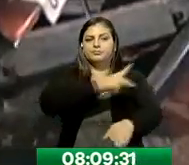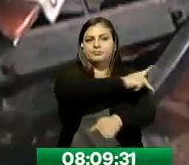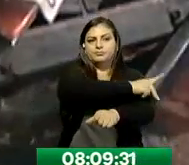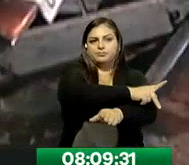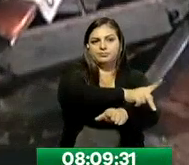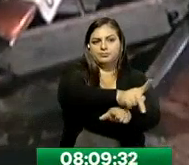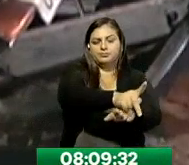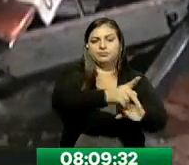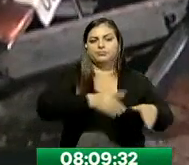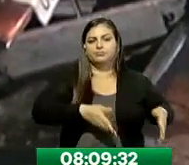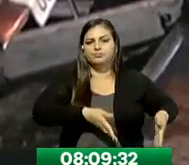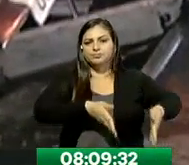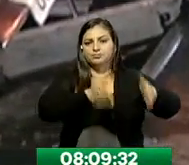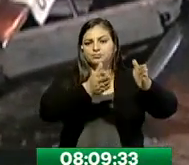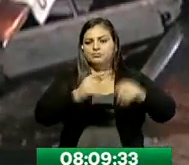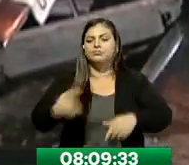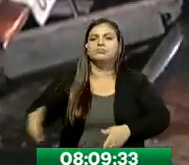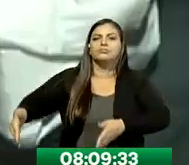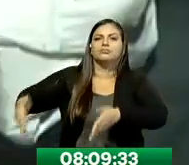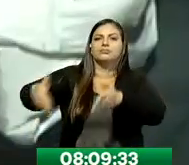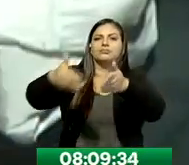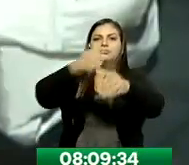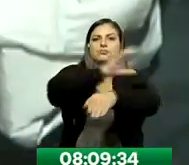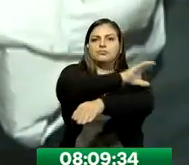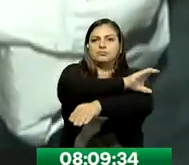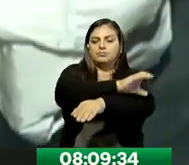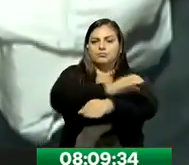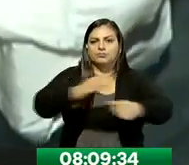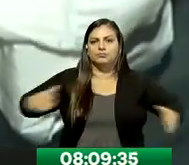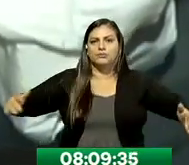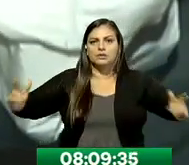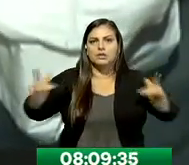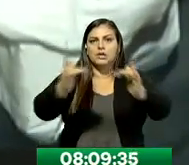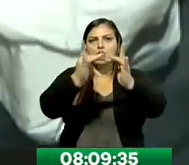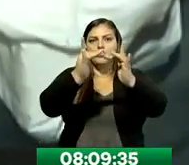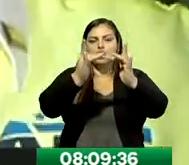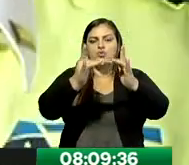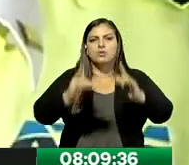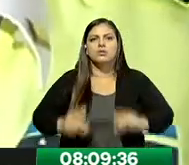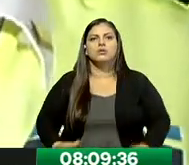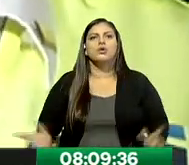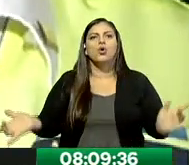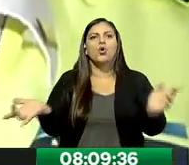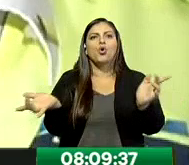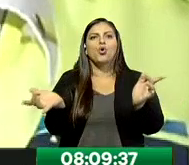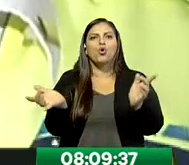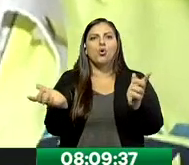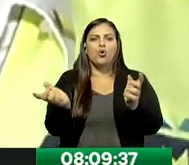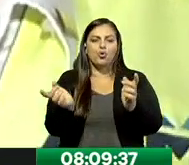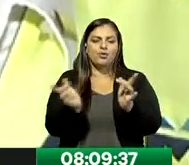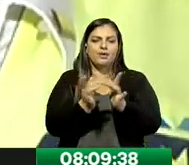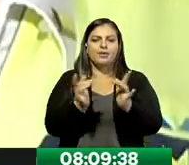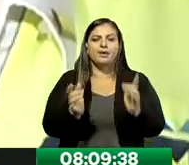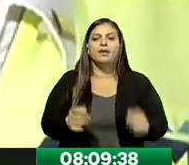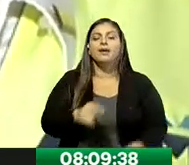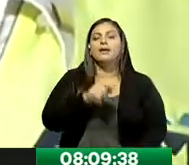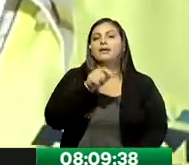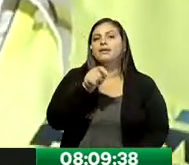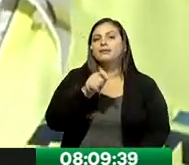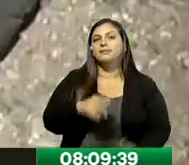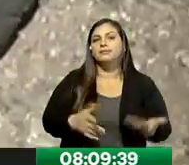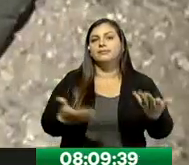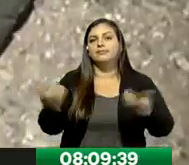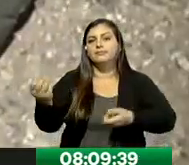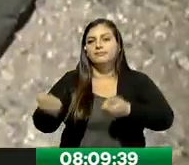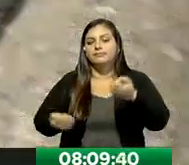cuatro vehículos se vieron involucrados en un accidente de tránsito. Los tres vehículos se impactaron entre ellos